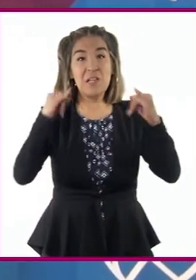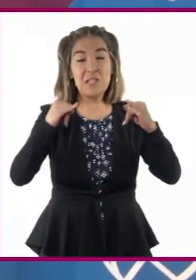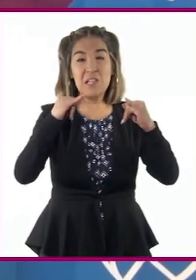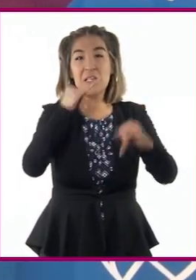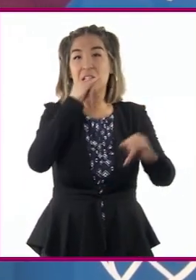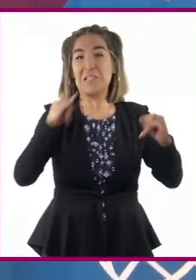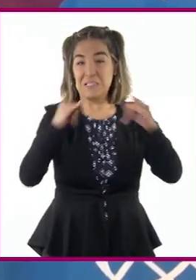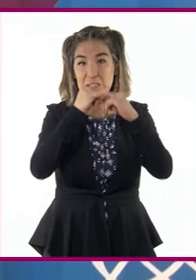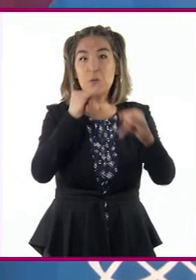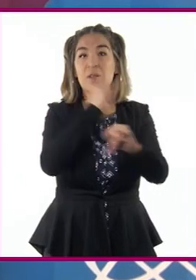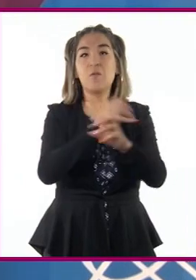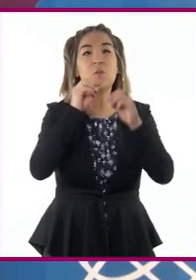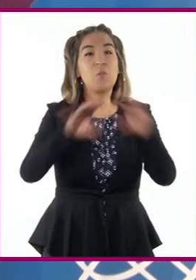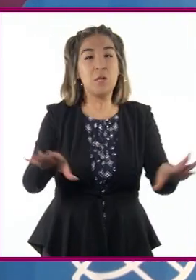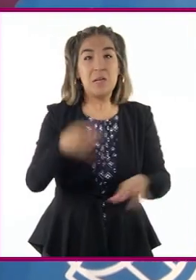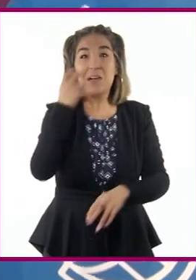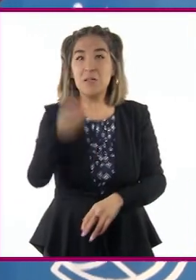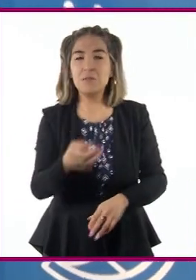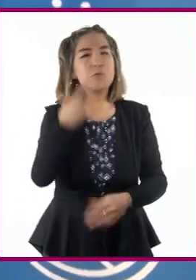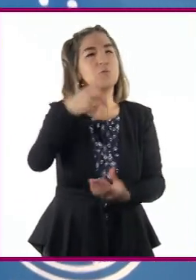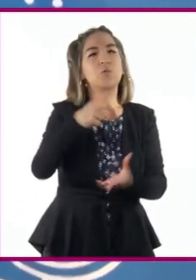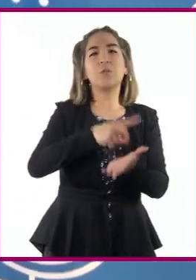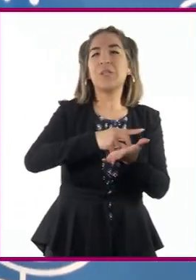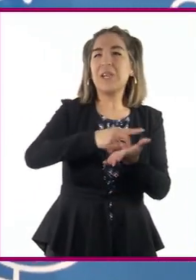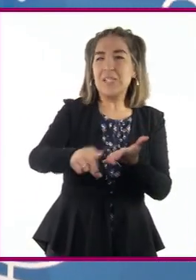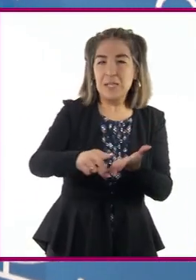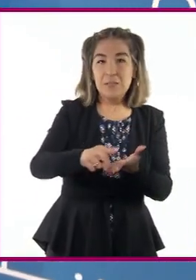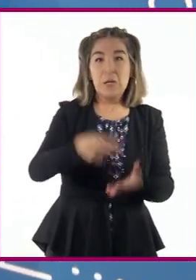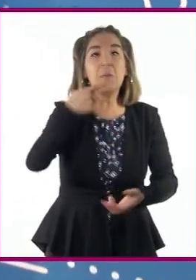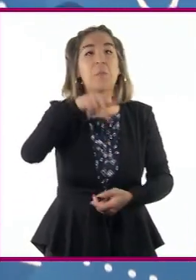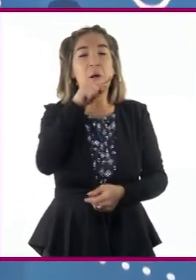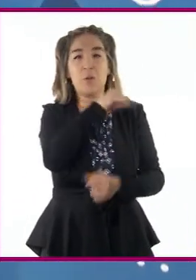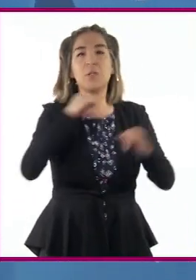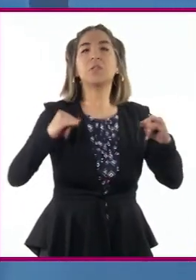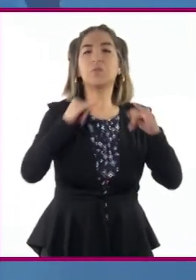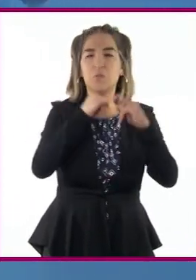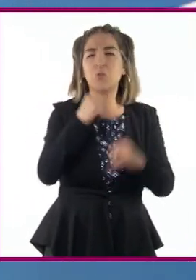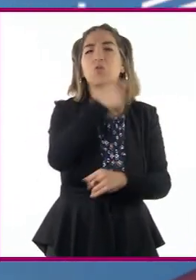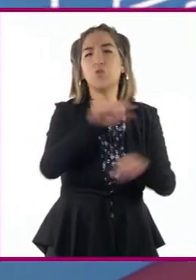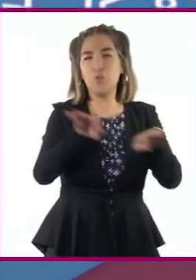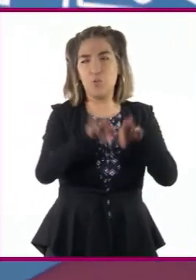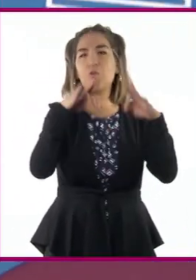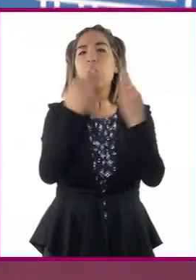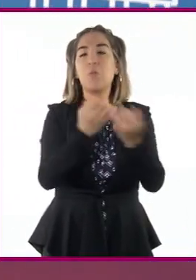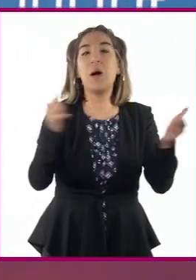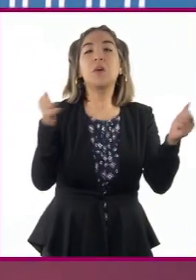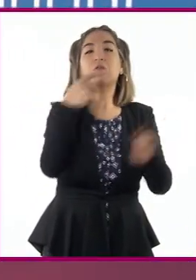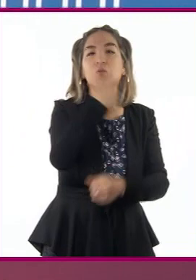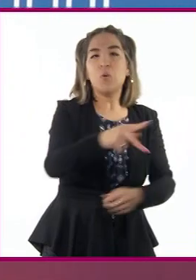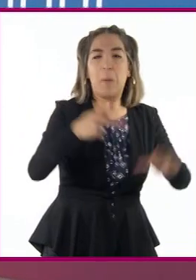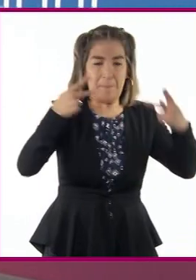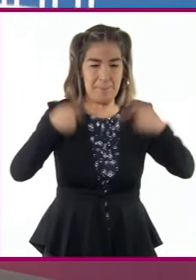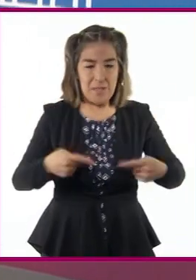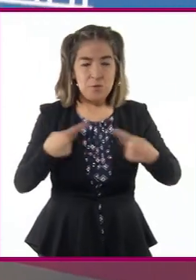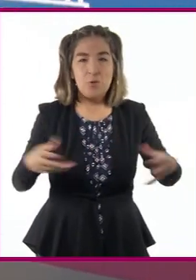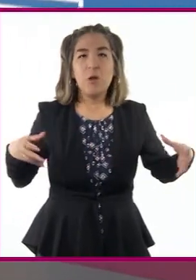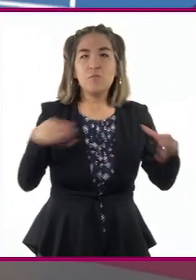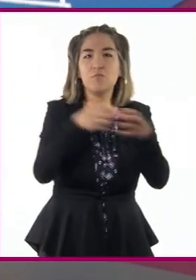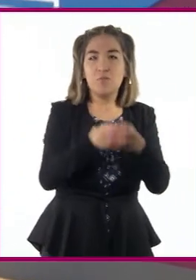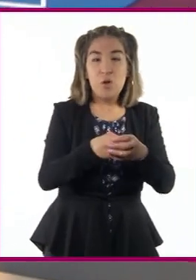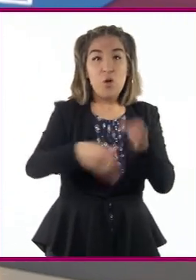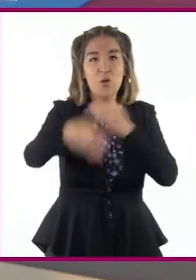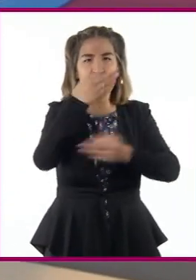derecho. No se puede negociar. Pero las instituciones están formadas por personas. No todas tienen la